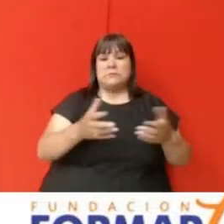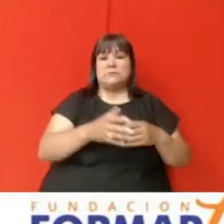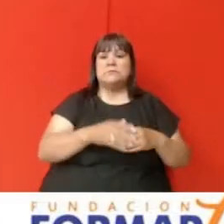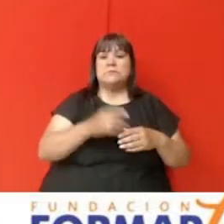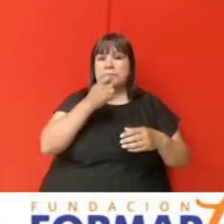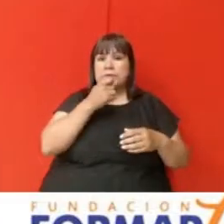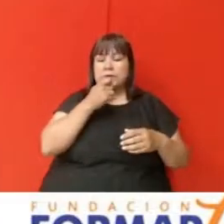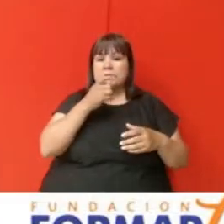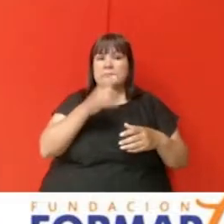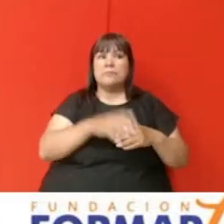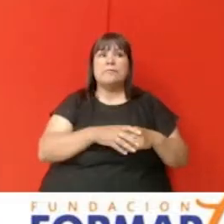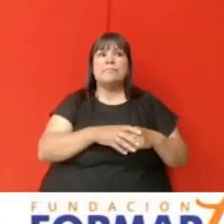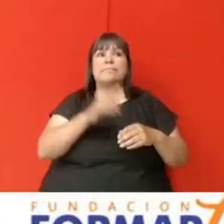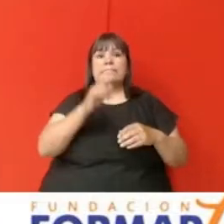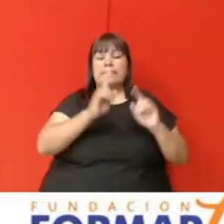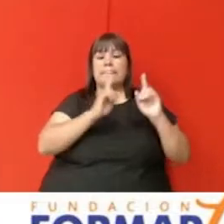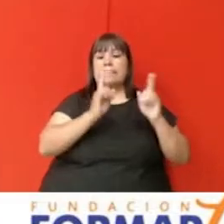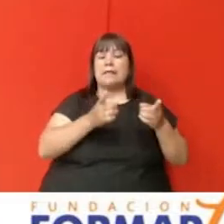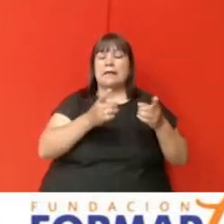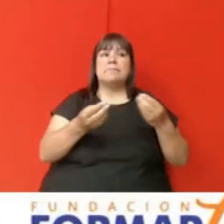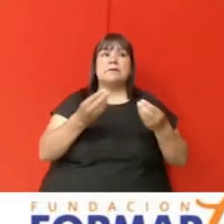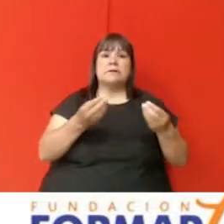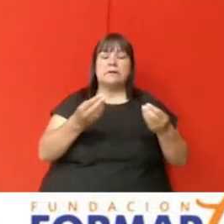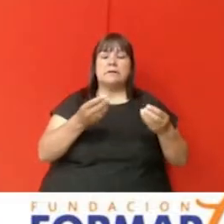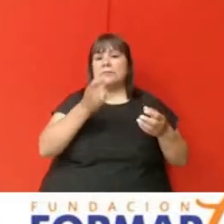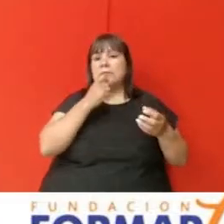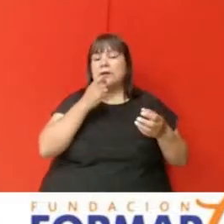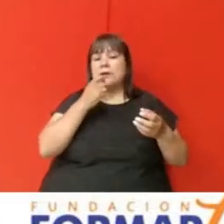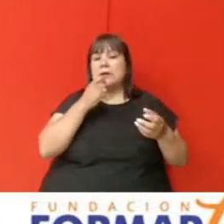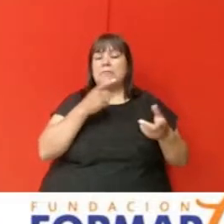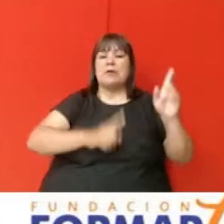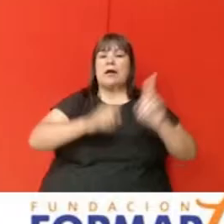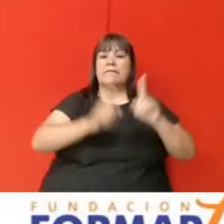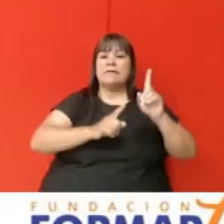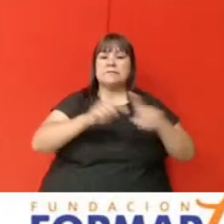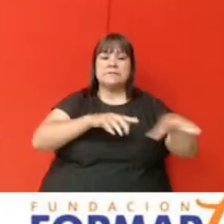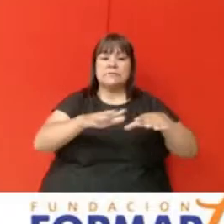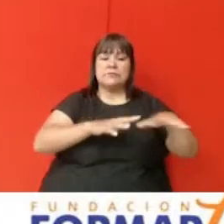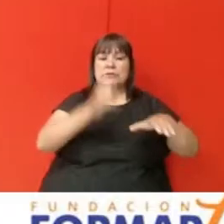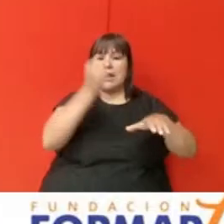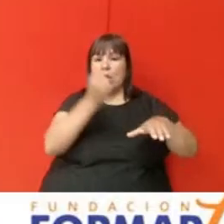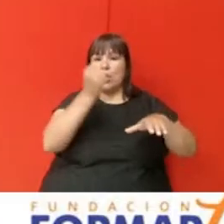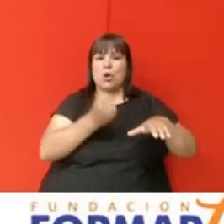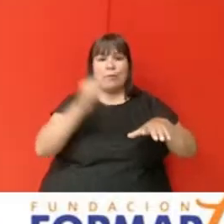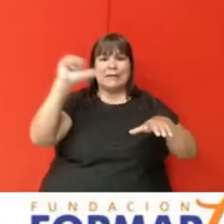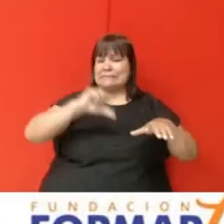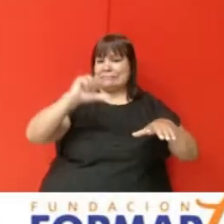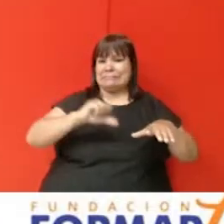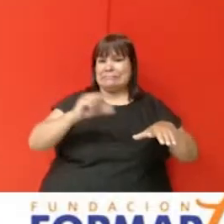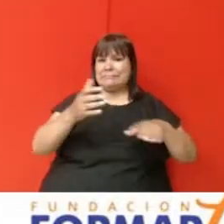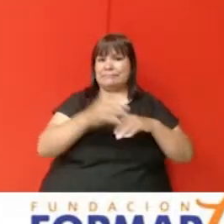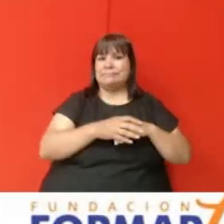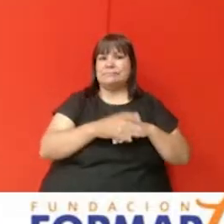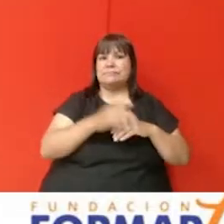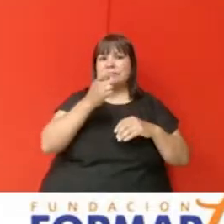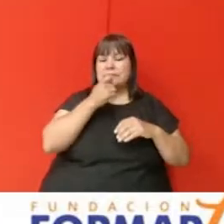Eso que puse ahí, que es la desestabilización económica y desintegración familiar. Nosotros que vivimos en el interior, y supongo que